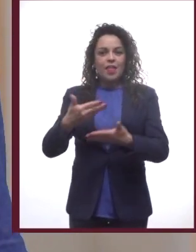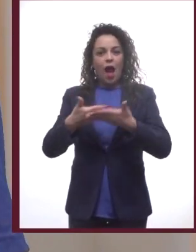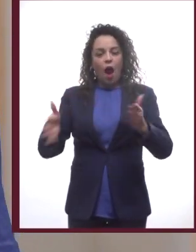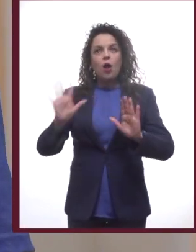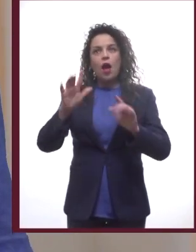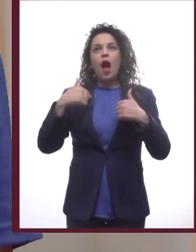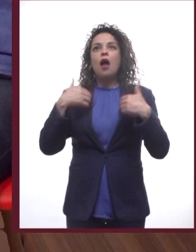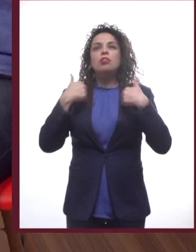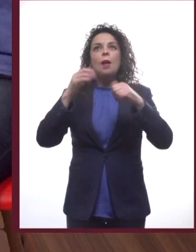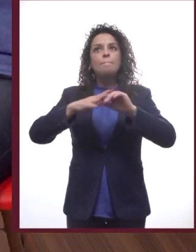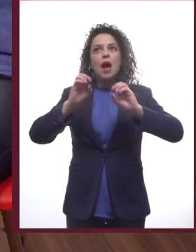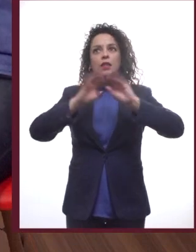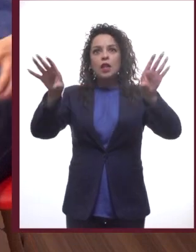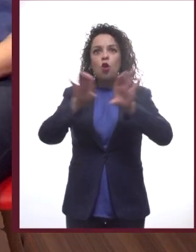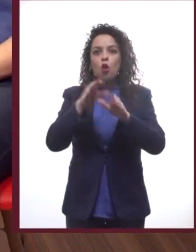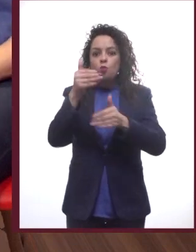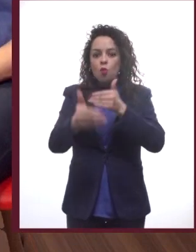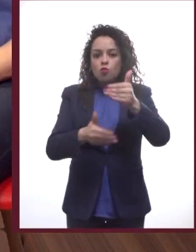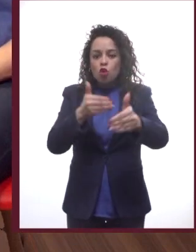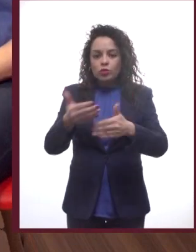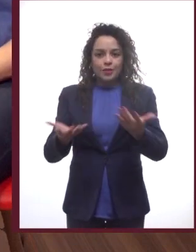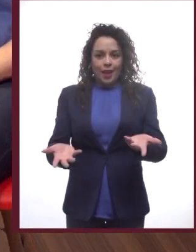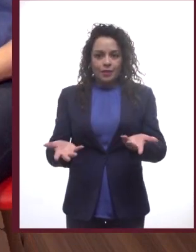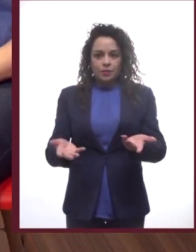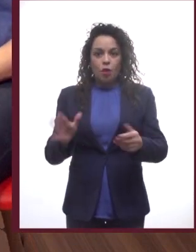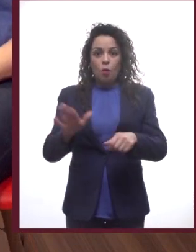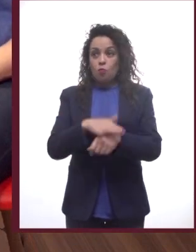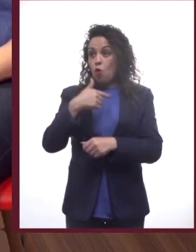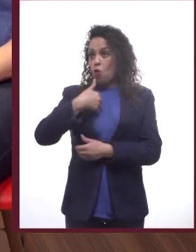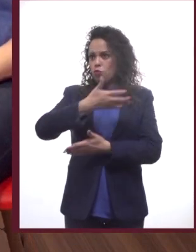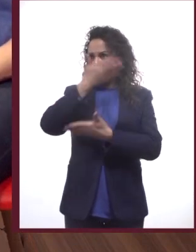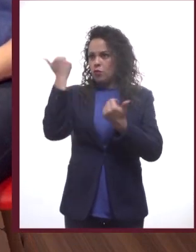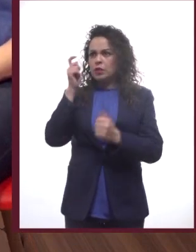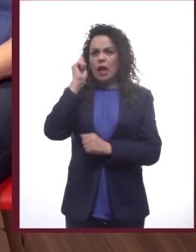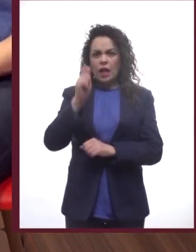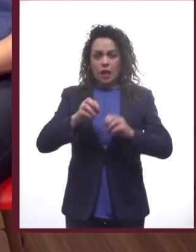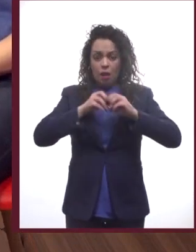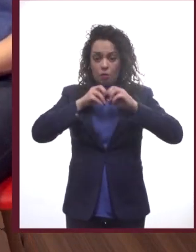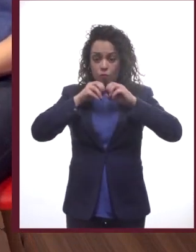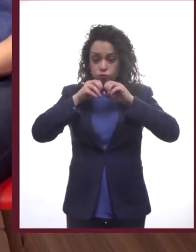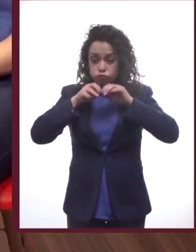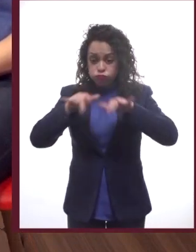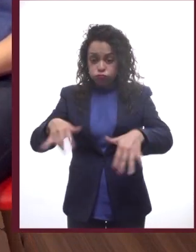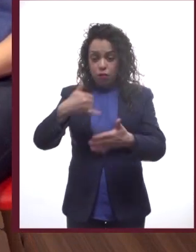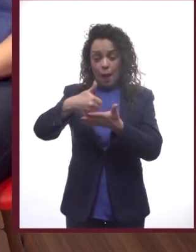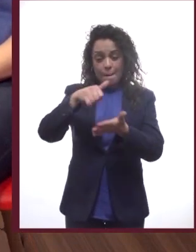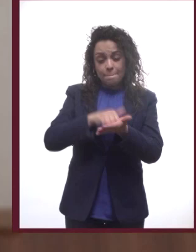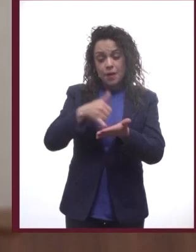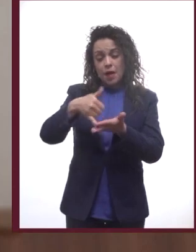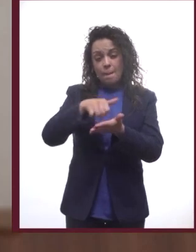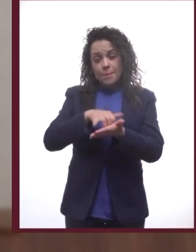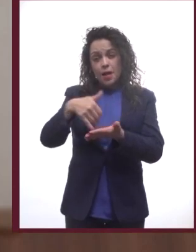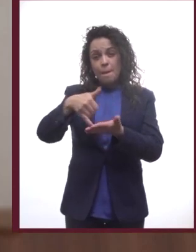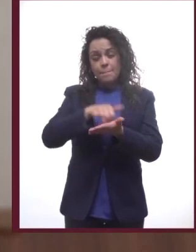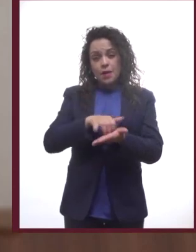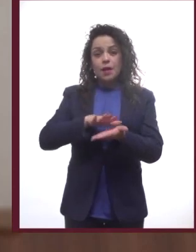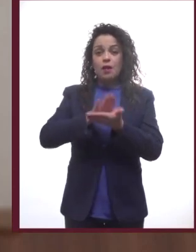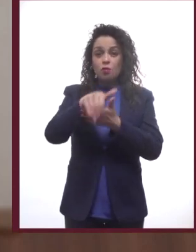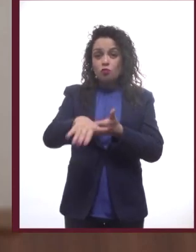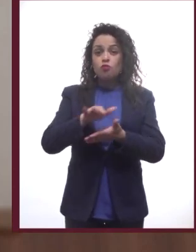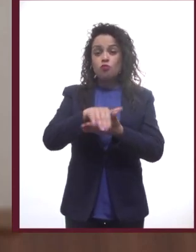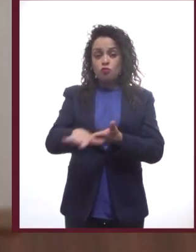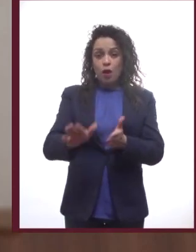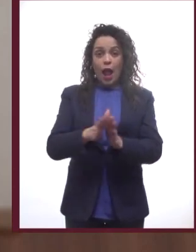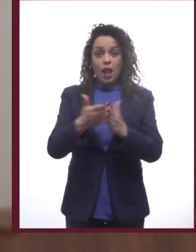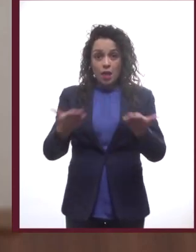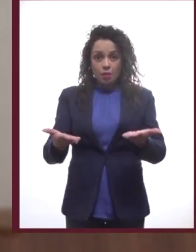Ahora tengo una idea más clara del proceso. No sabía que además de la chambototota de publicar un libro, también hay que